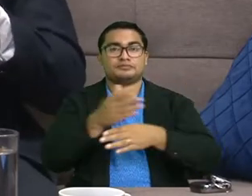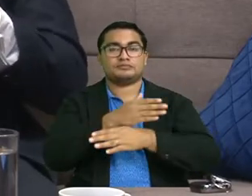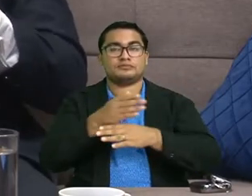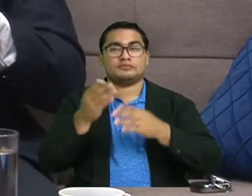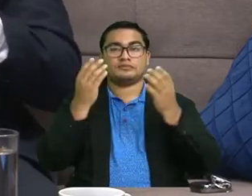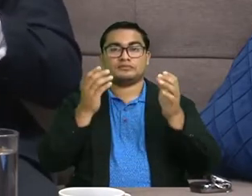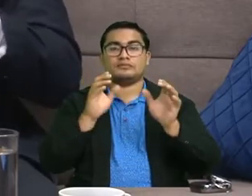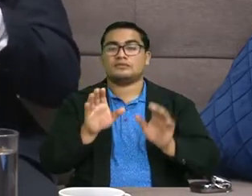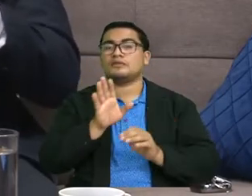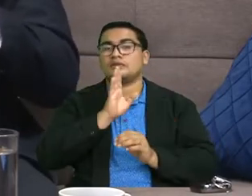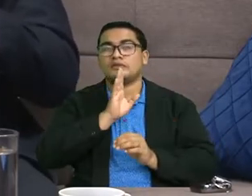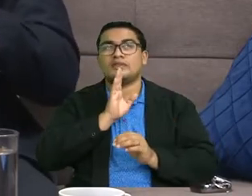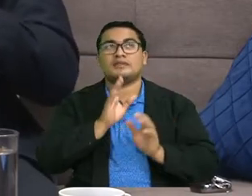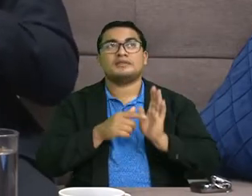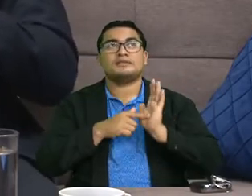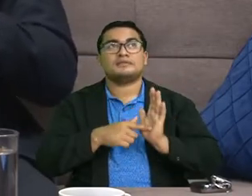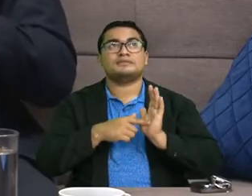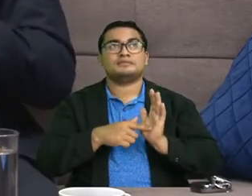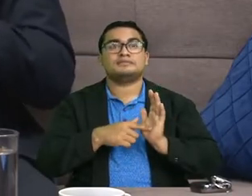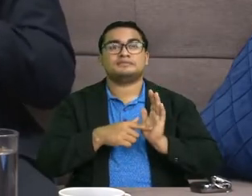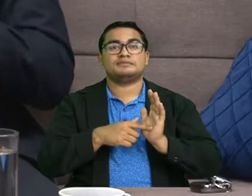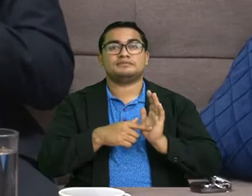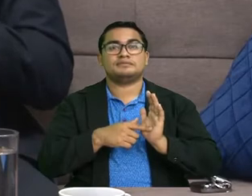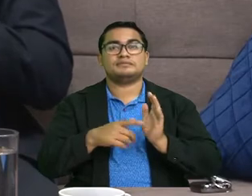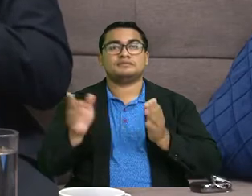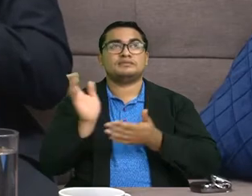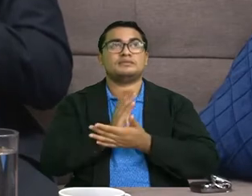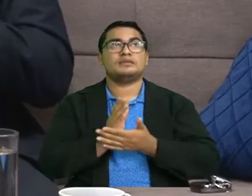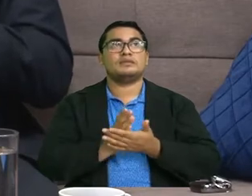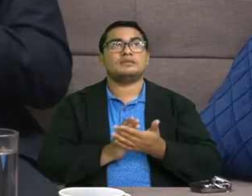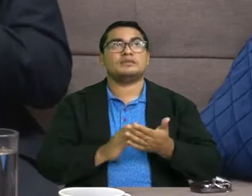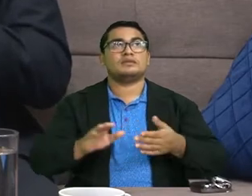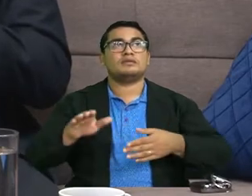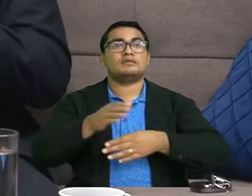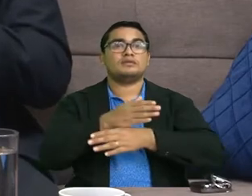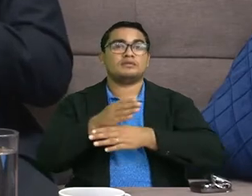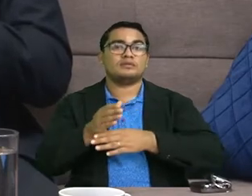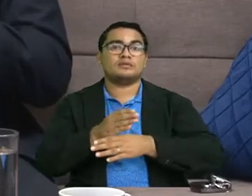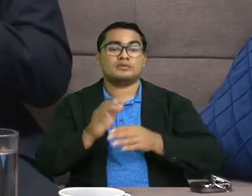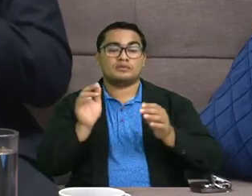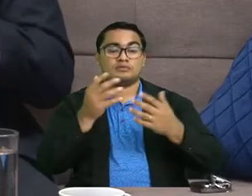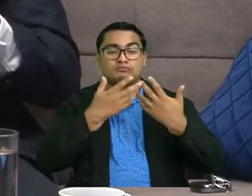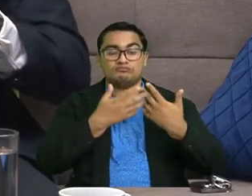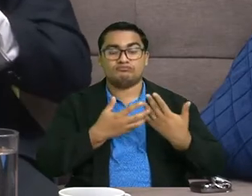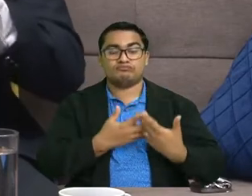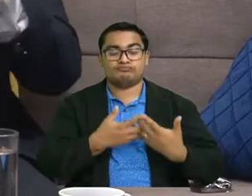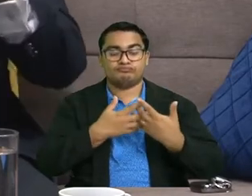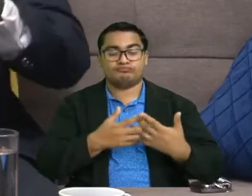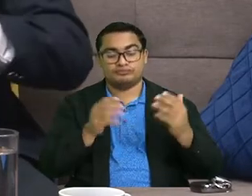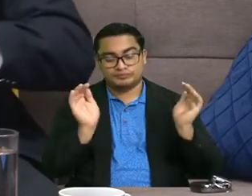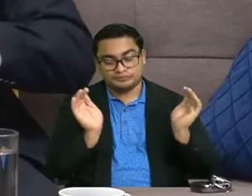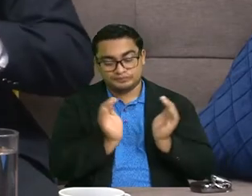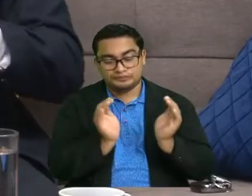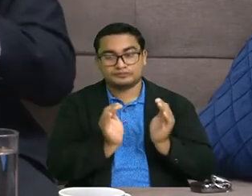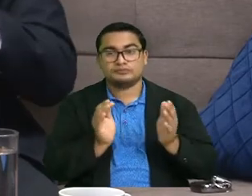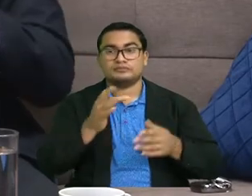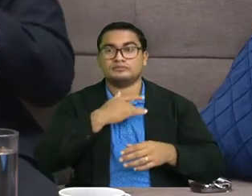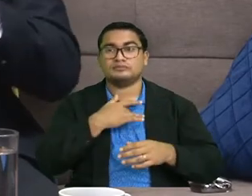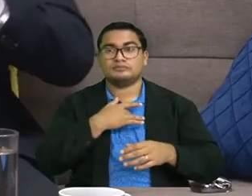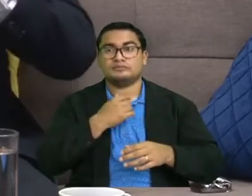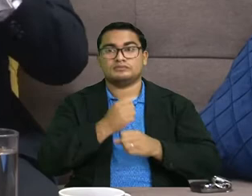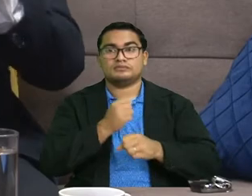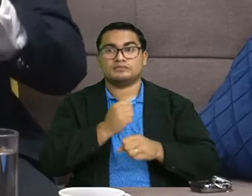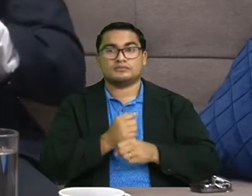Ahí estamos hablando, por ejemplo, de algunos de estos negocios, de estas MIPYMES, que requieren de mejorar su línea